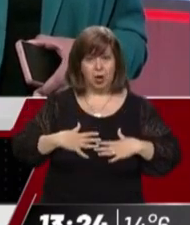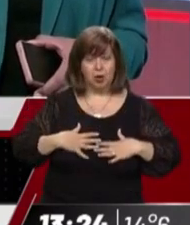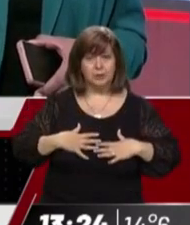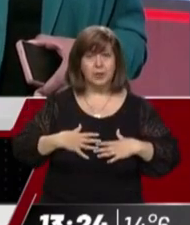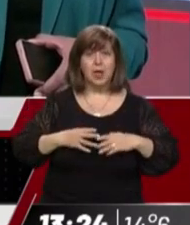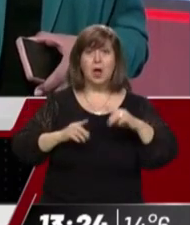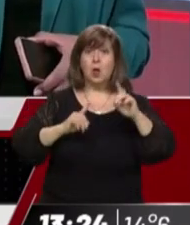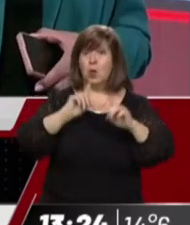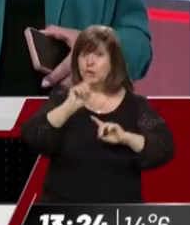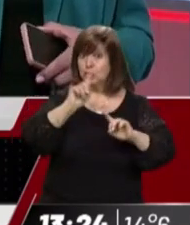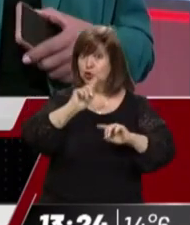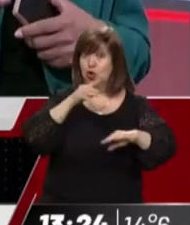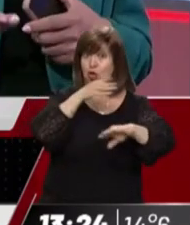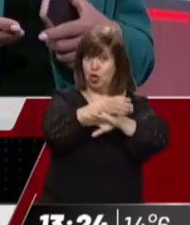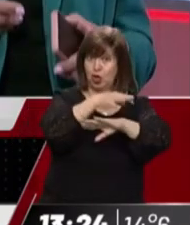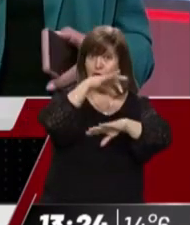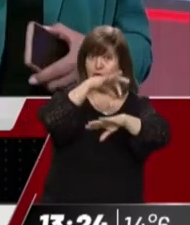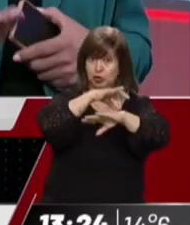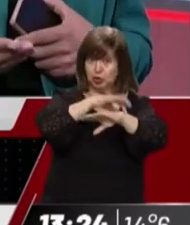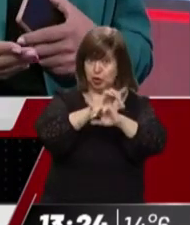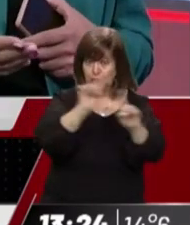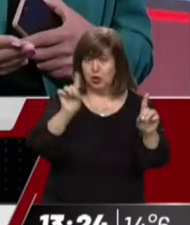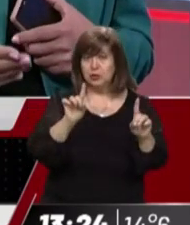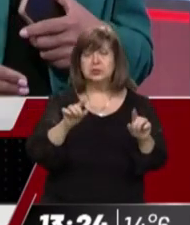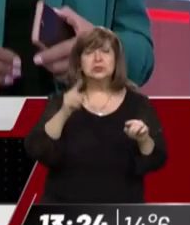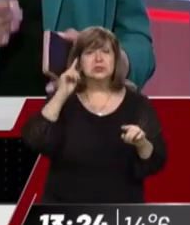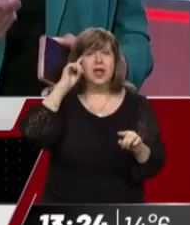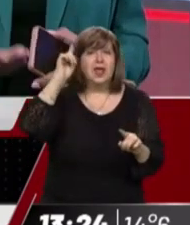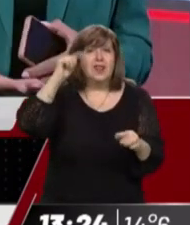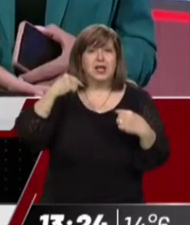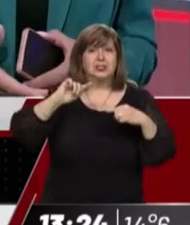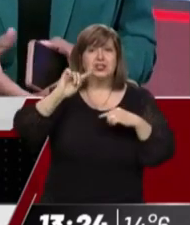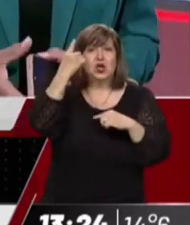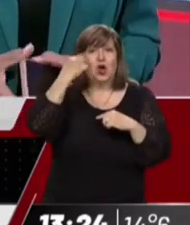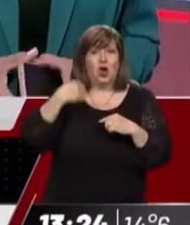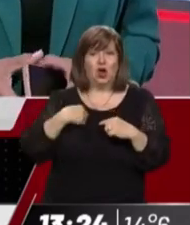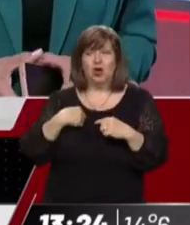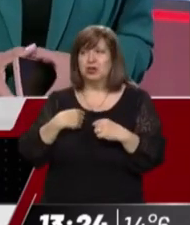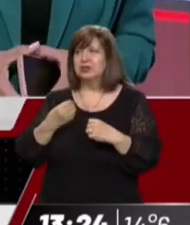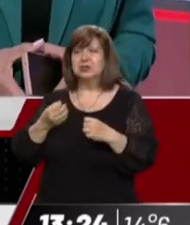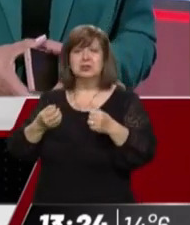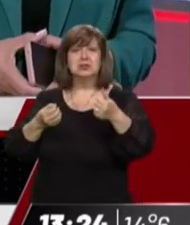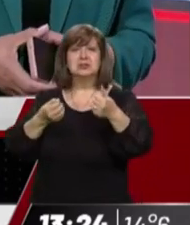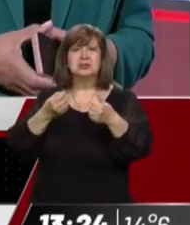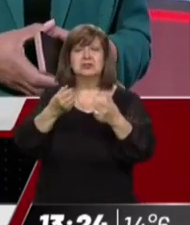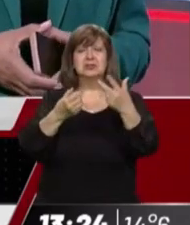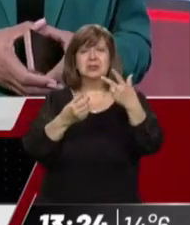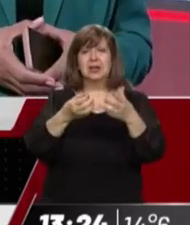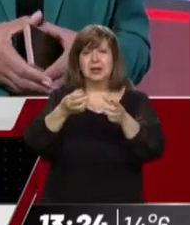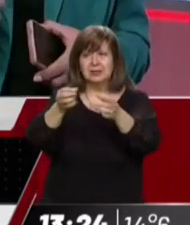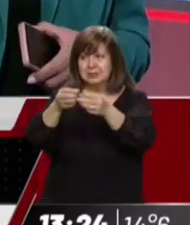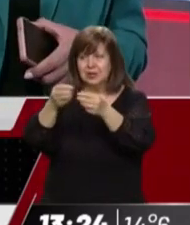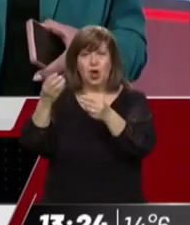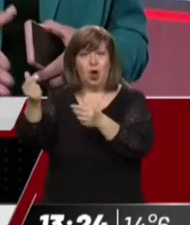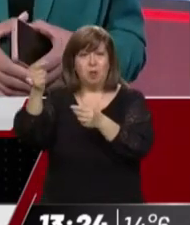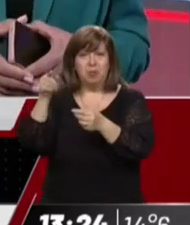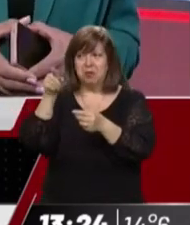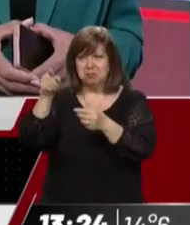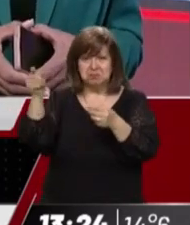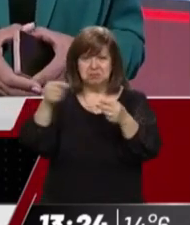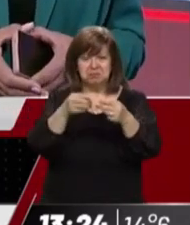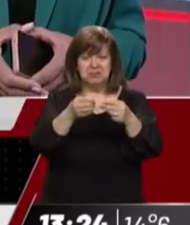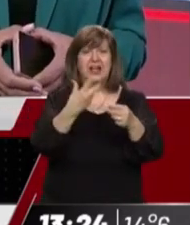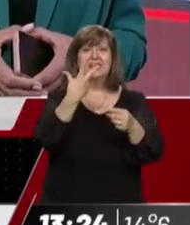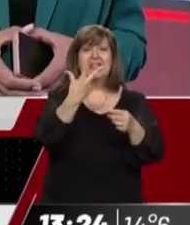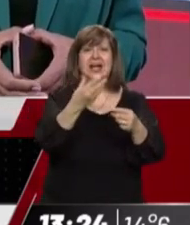estar recetados, pero no que se vea como esta naturalización de la utilización de los medicamentos. Eso también era un dato que nos